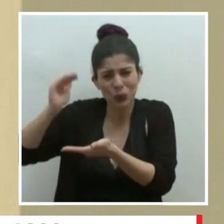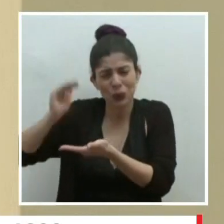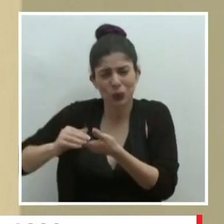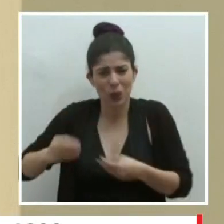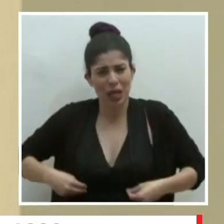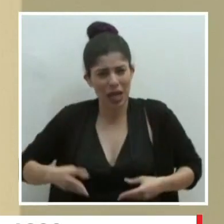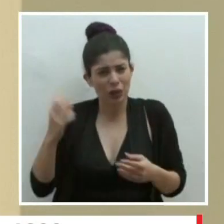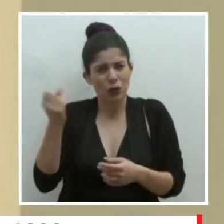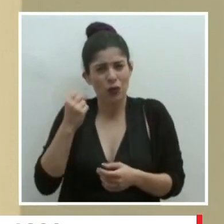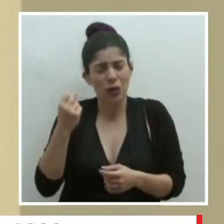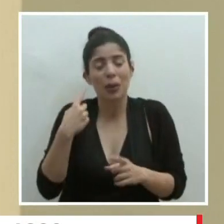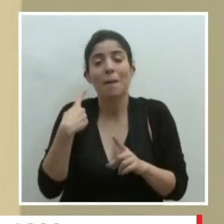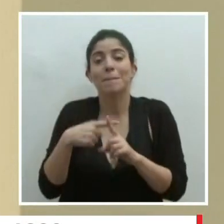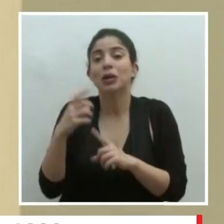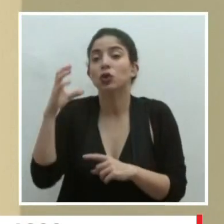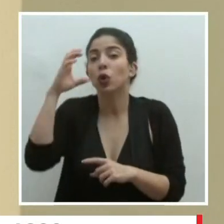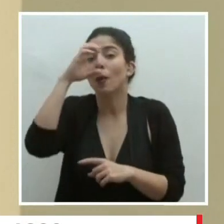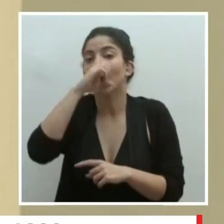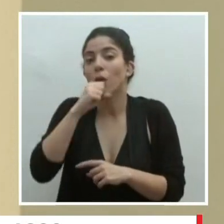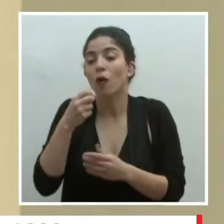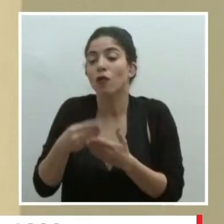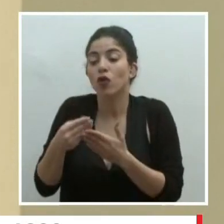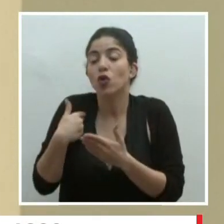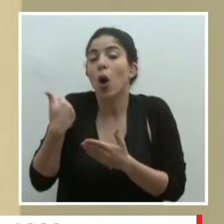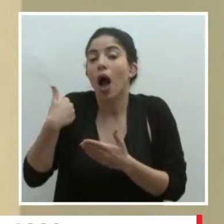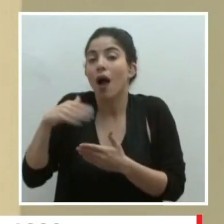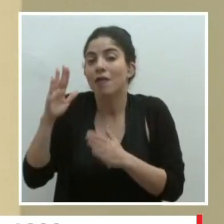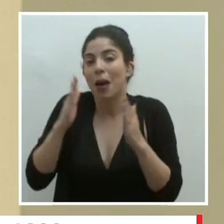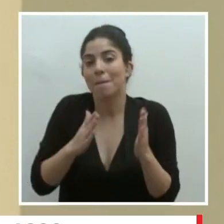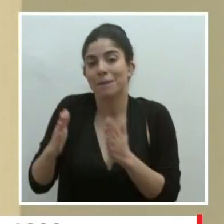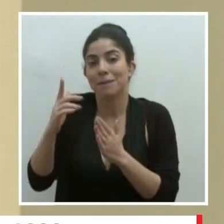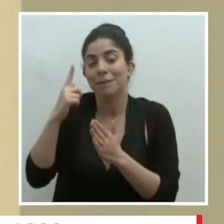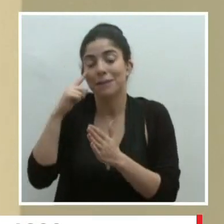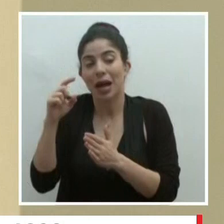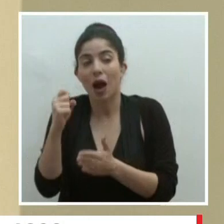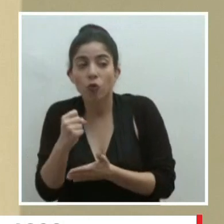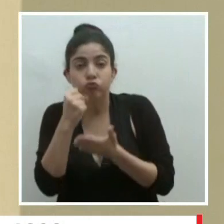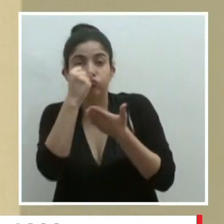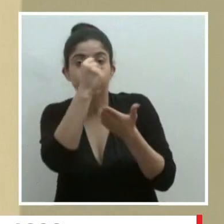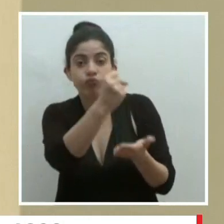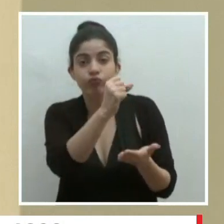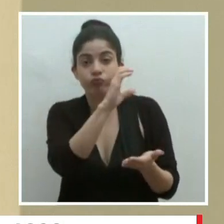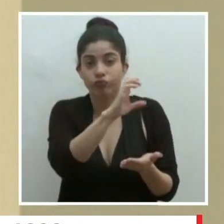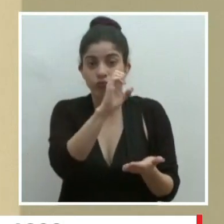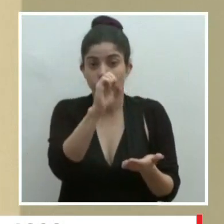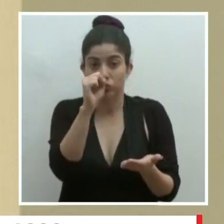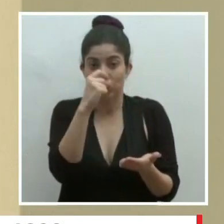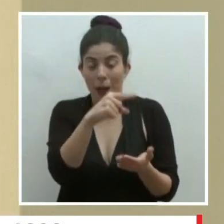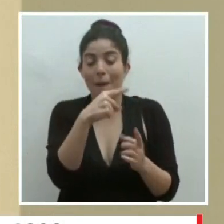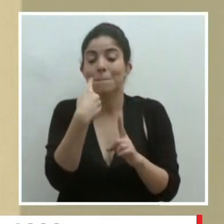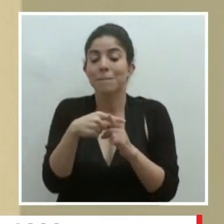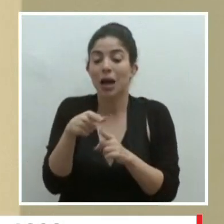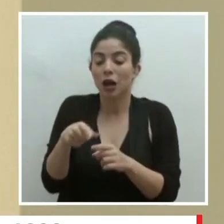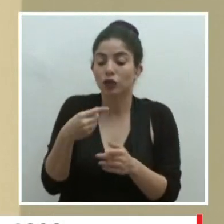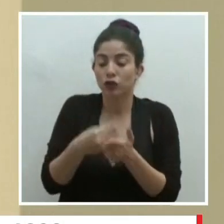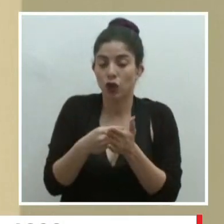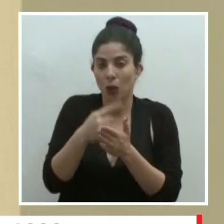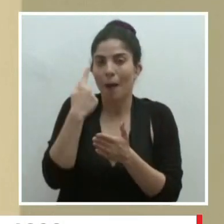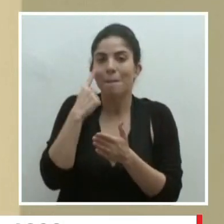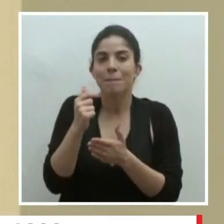van a contemplar los recursos que teníamos previstos para entregar a la Caja Costarricense de Seguro Social y también recursos para